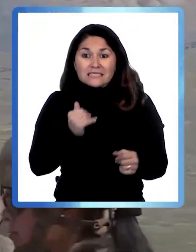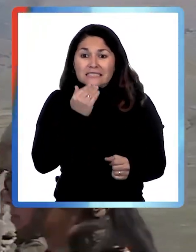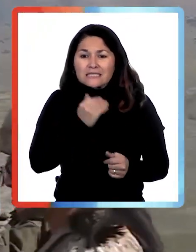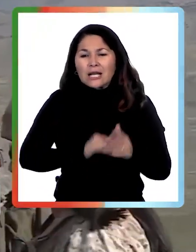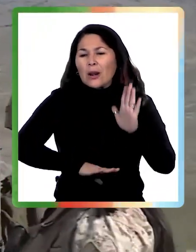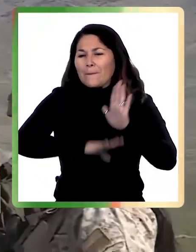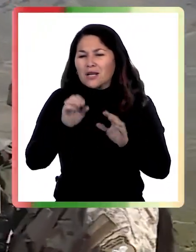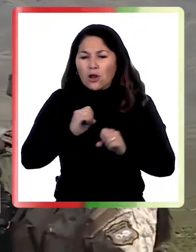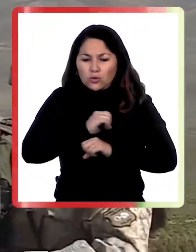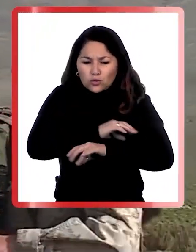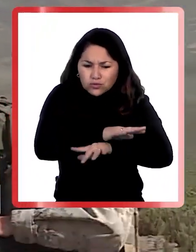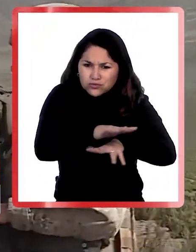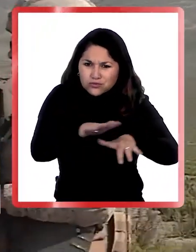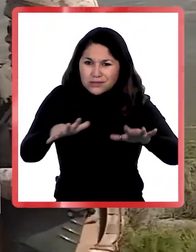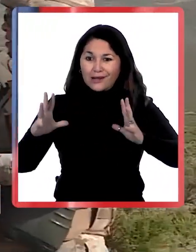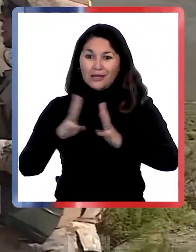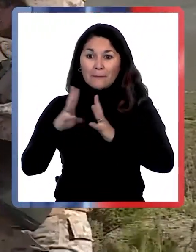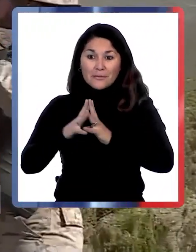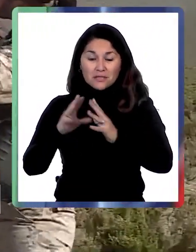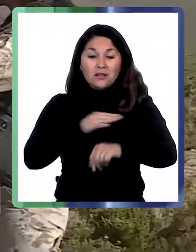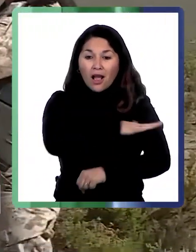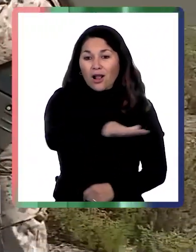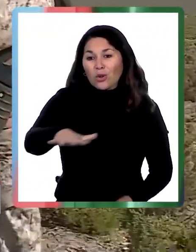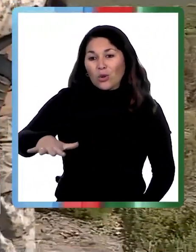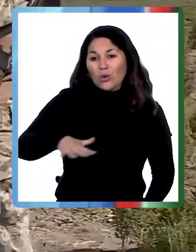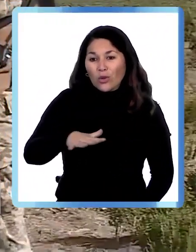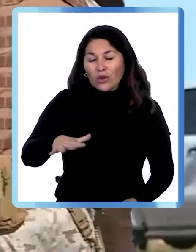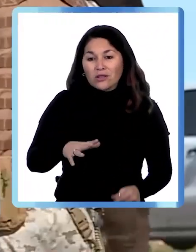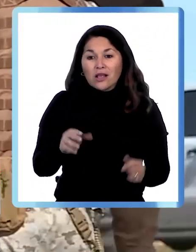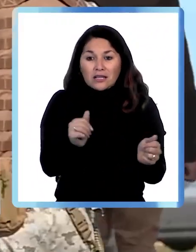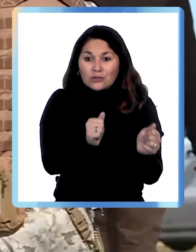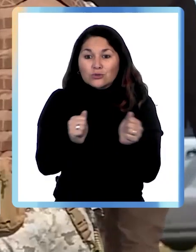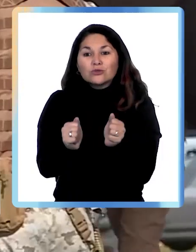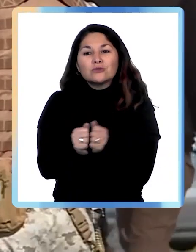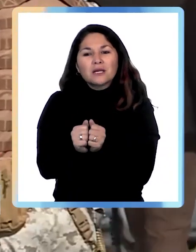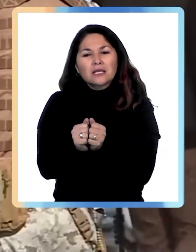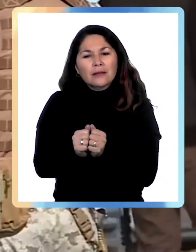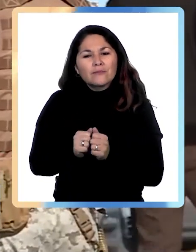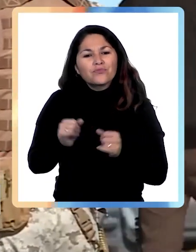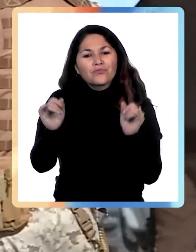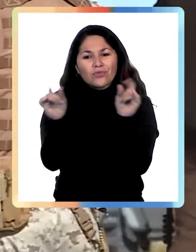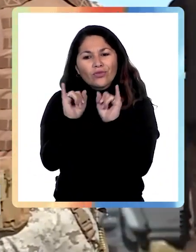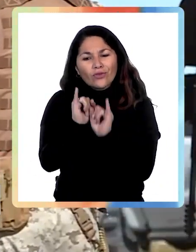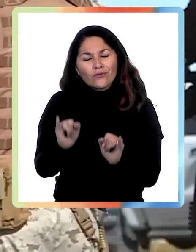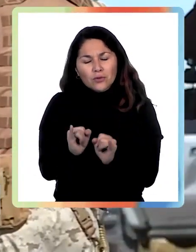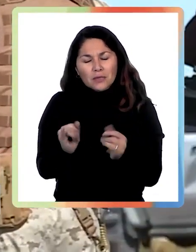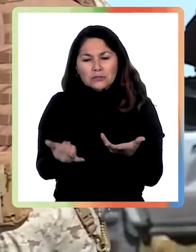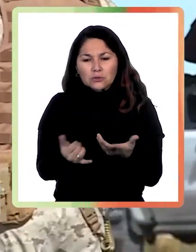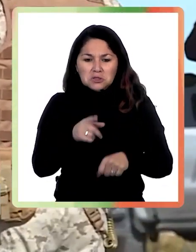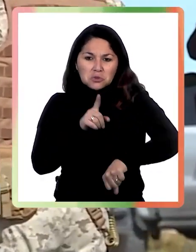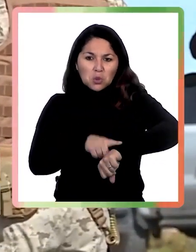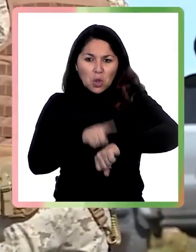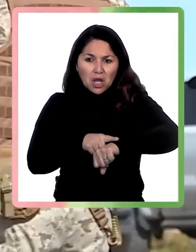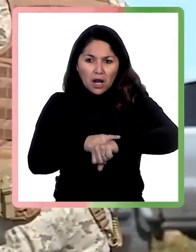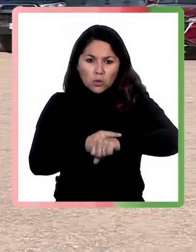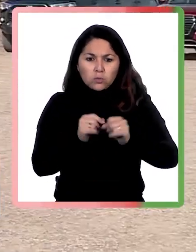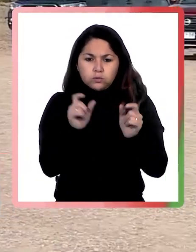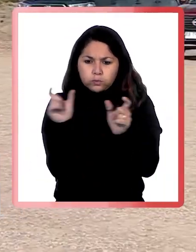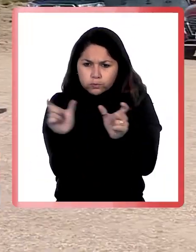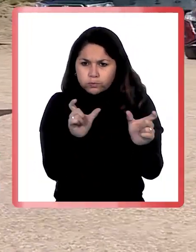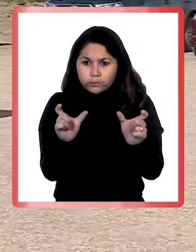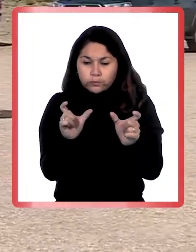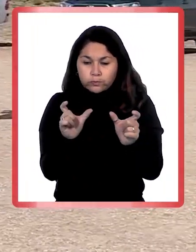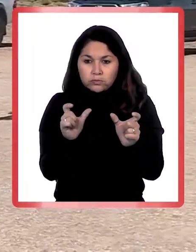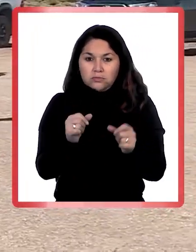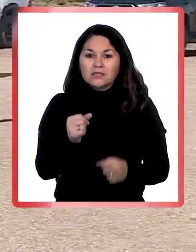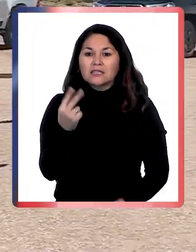despliegue militar en la zona lo anterior se acompañará con otras medidas como expandir el horario de funcionamiento fronterizo durante las